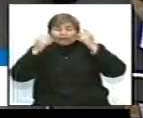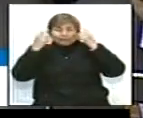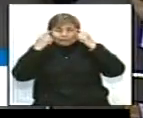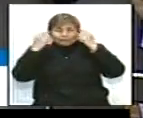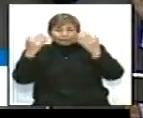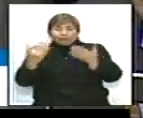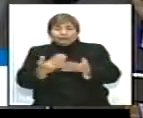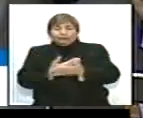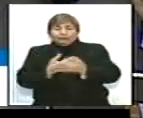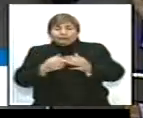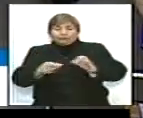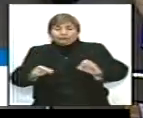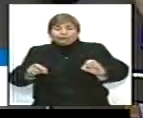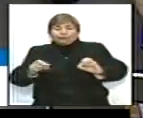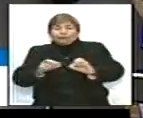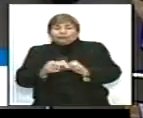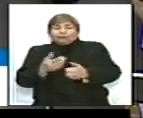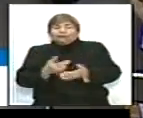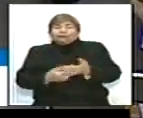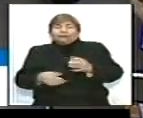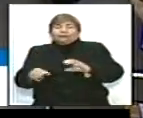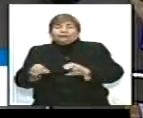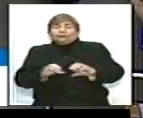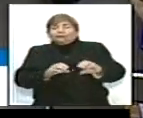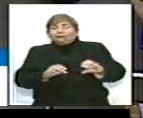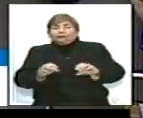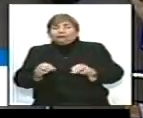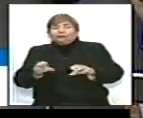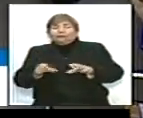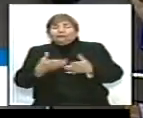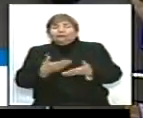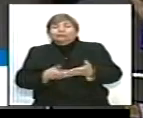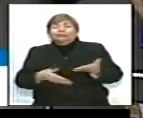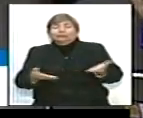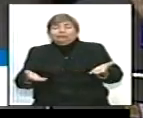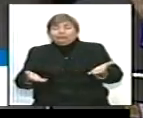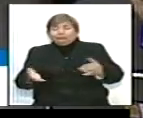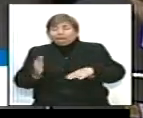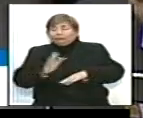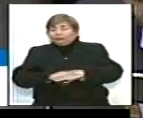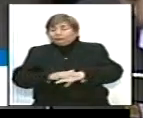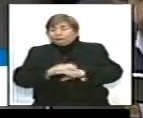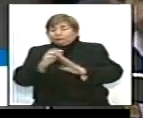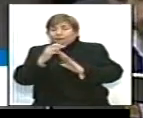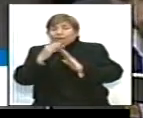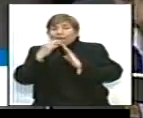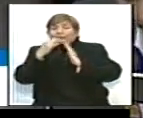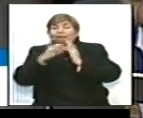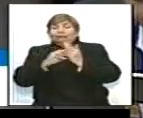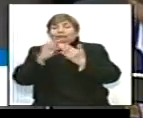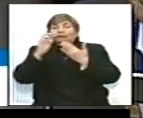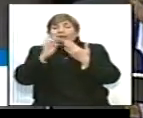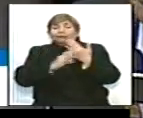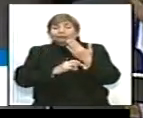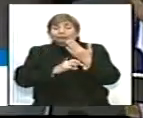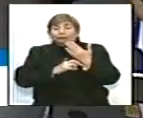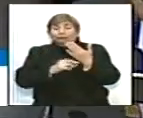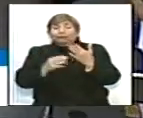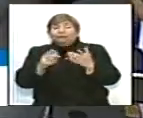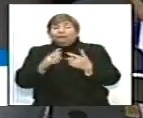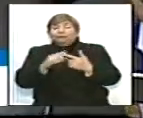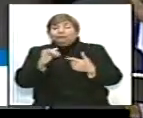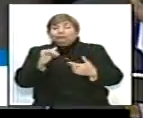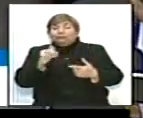Parlamento de saber cuáles son las acciones a realizar respecto a un proyecto tan importante como es Tía María.